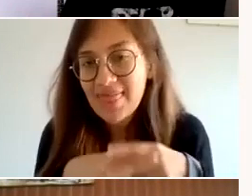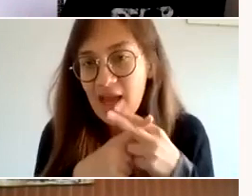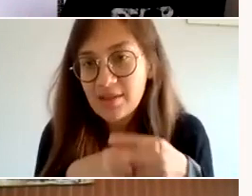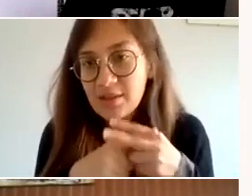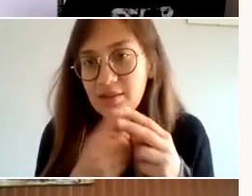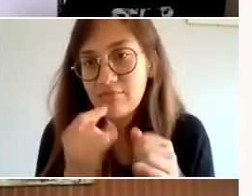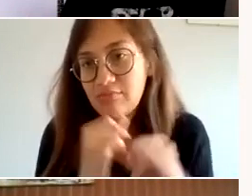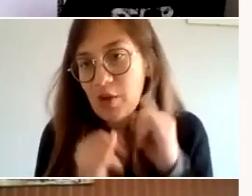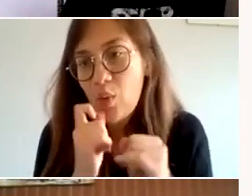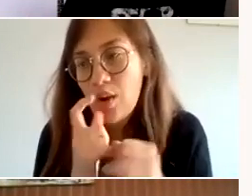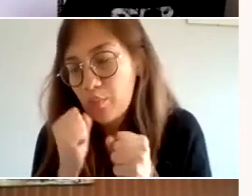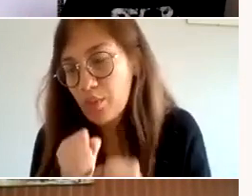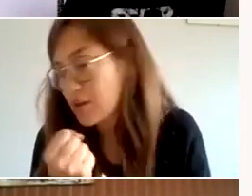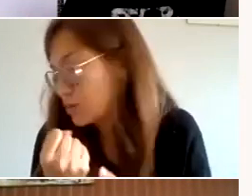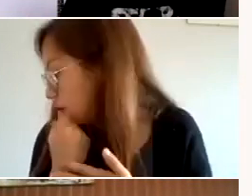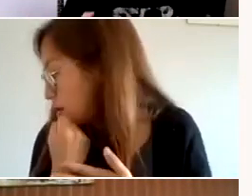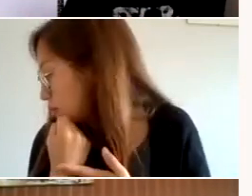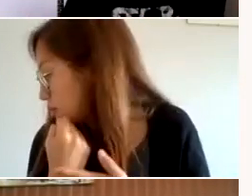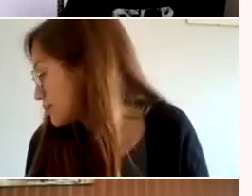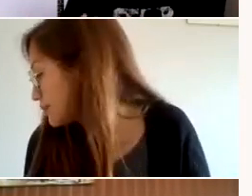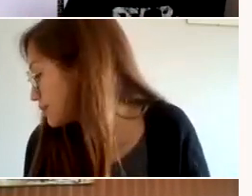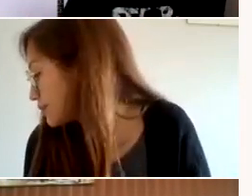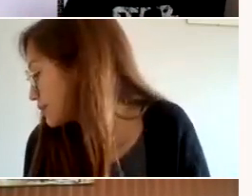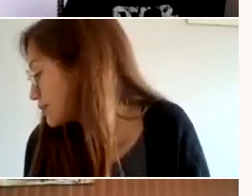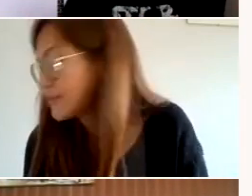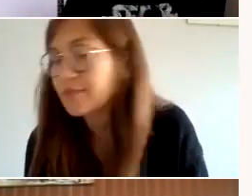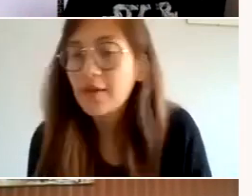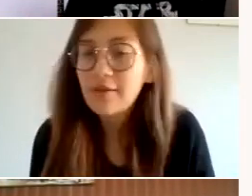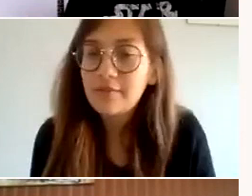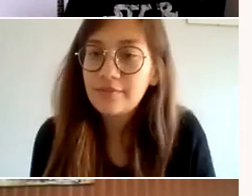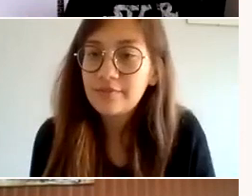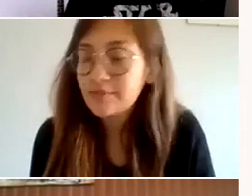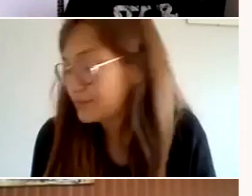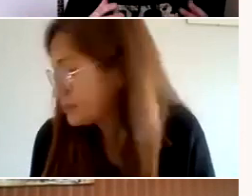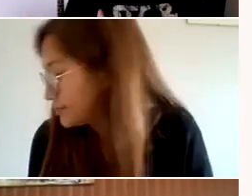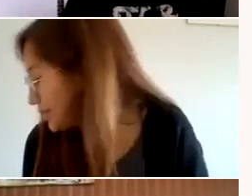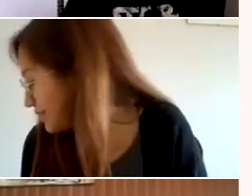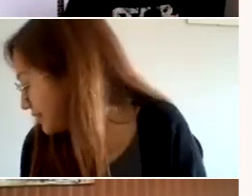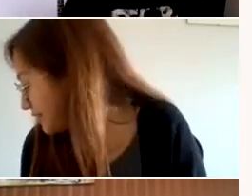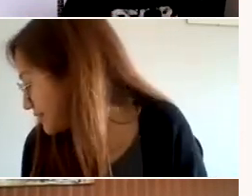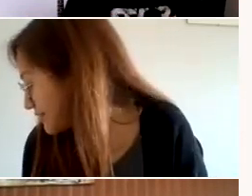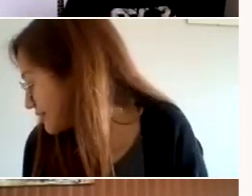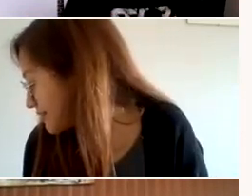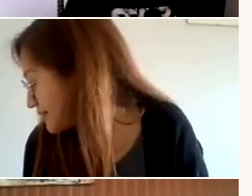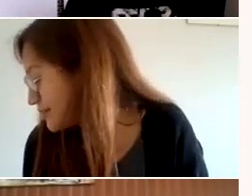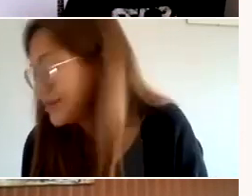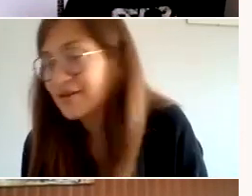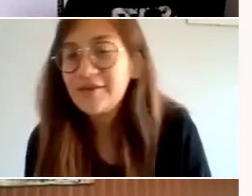eh, de, de colaboración en Internet, y sobre todo la primera parte de